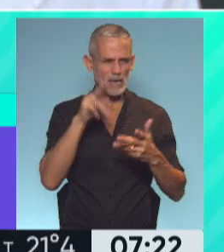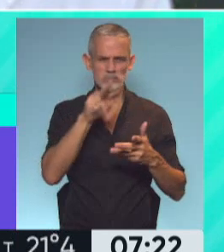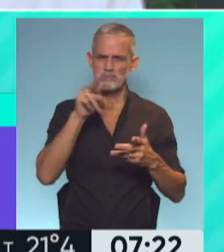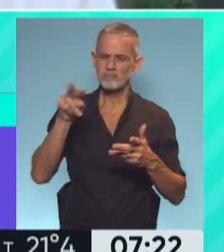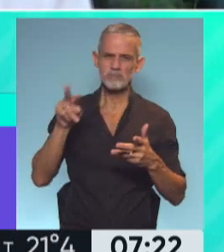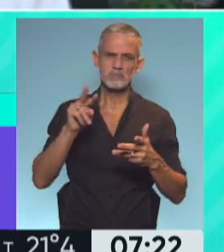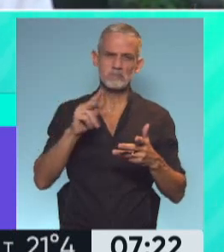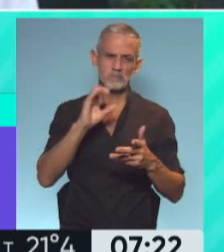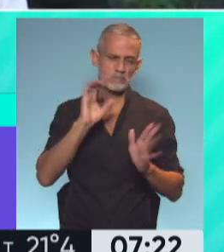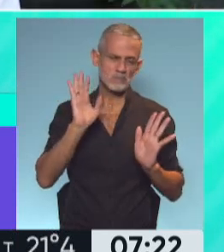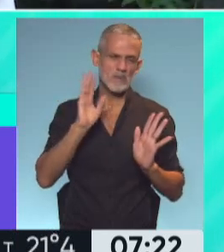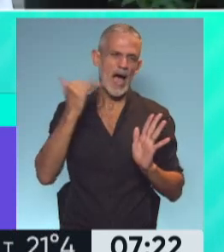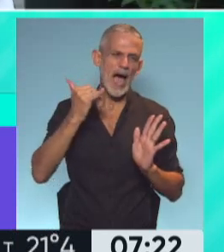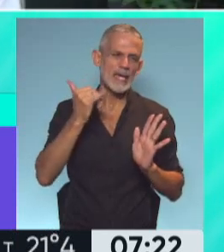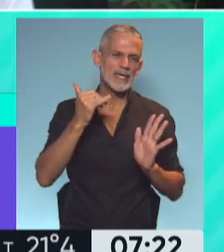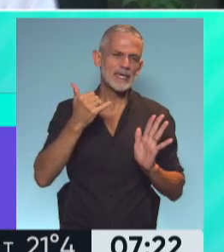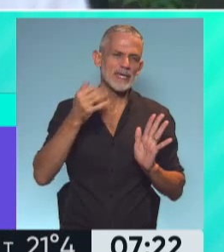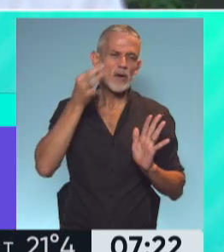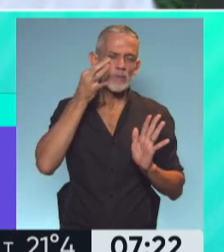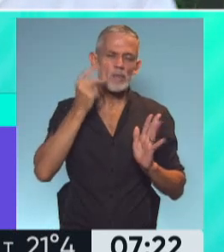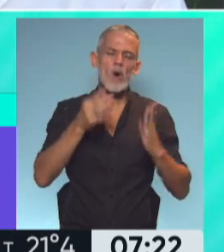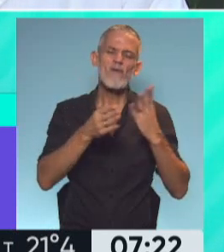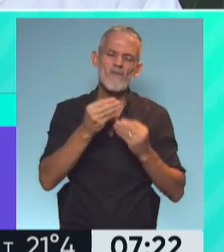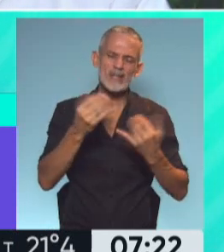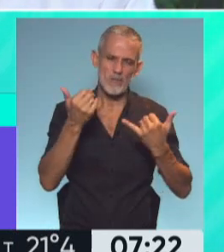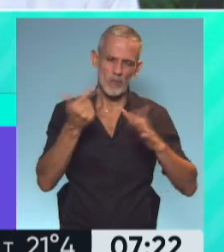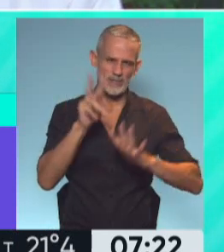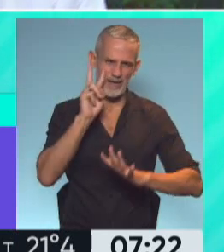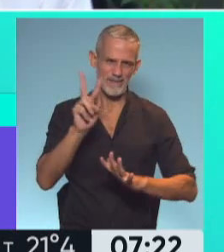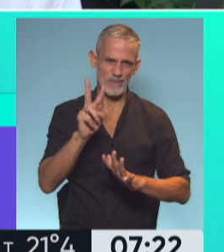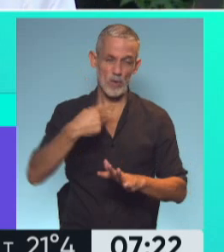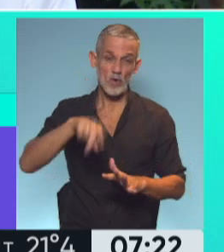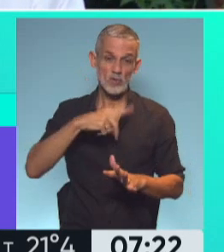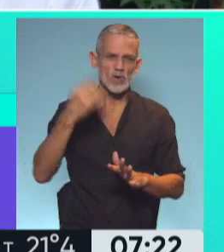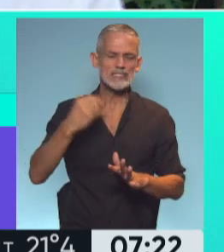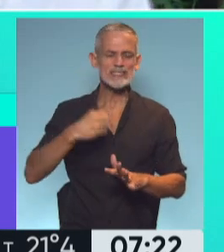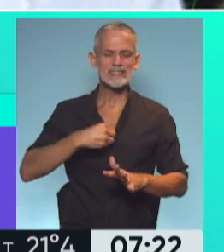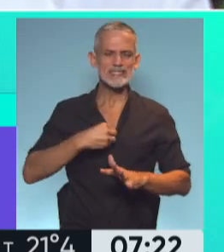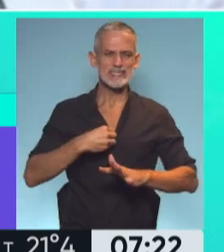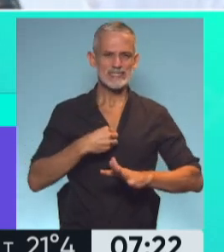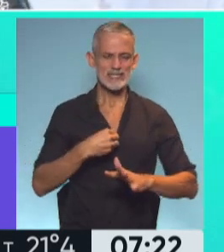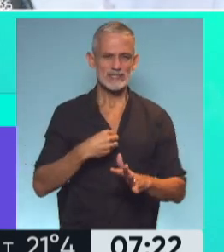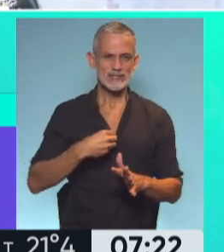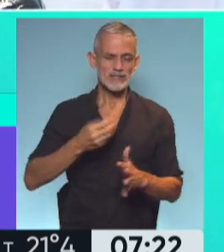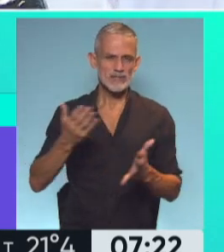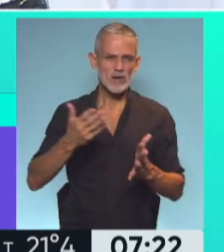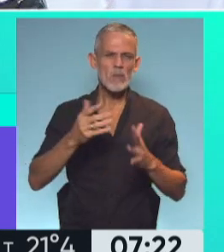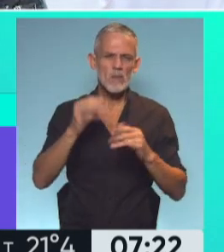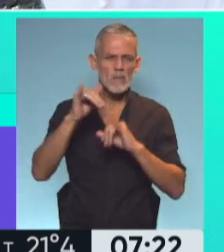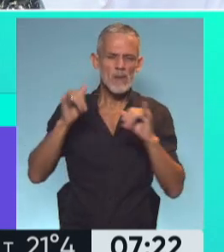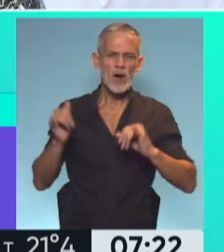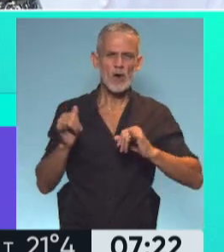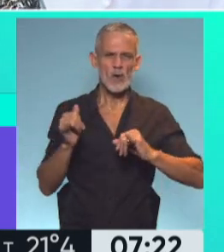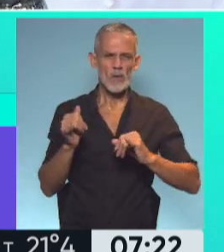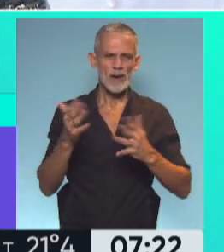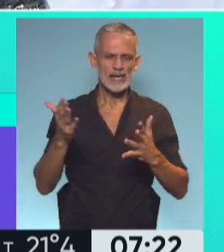son anecdóticas y esto siempre tiene un riesgo de error. Nosotros tenemos la sensación de que hay pacientes más jóvenes internados